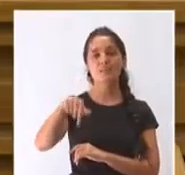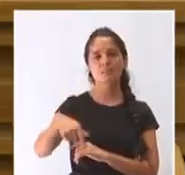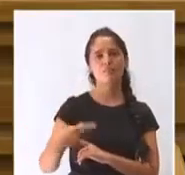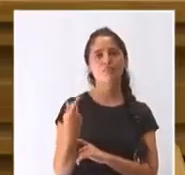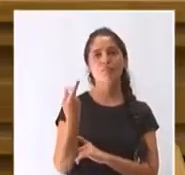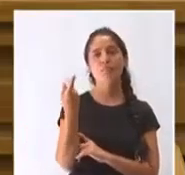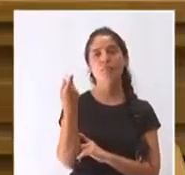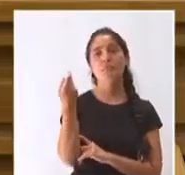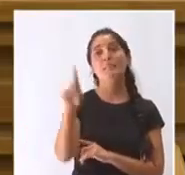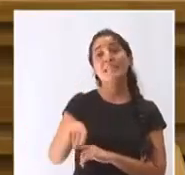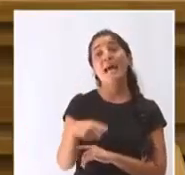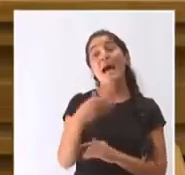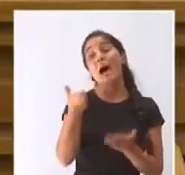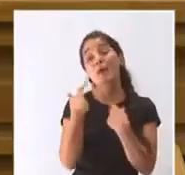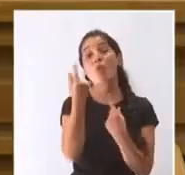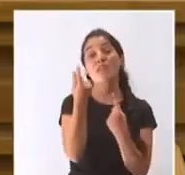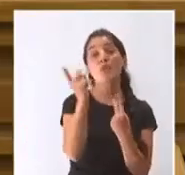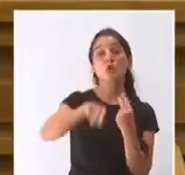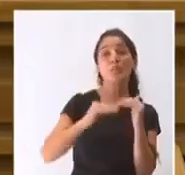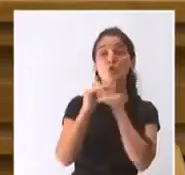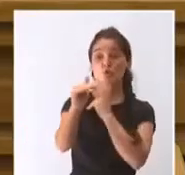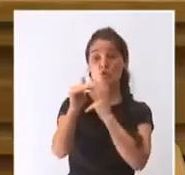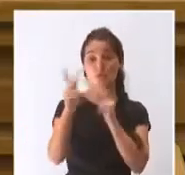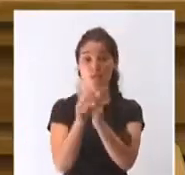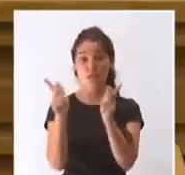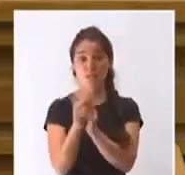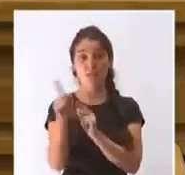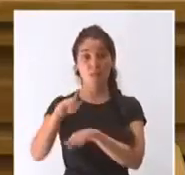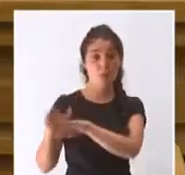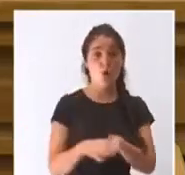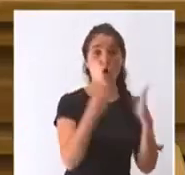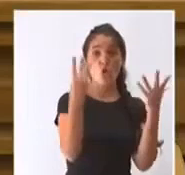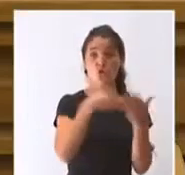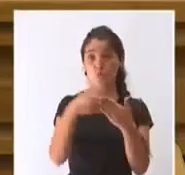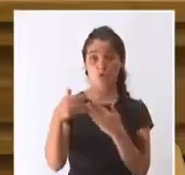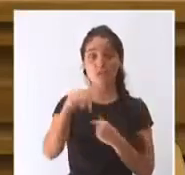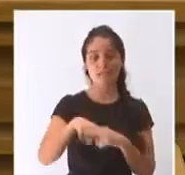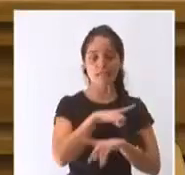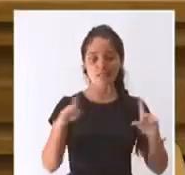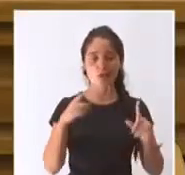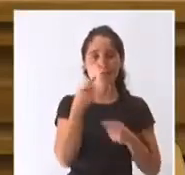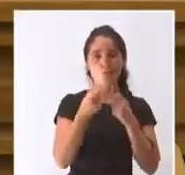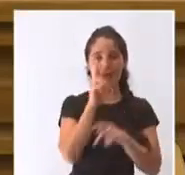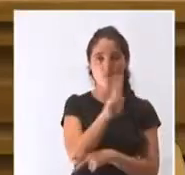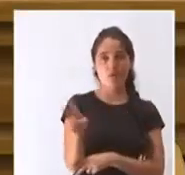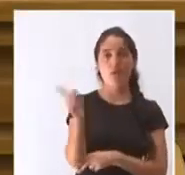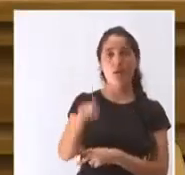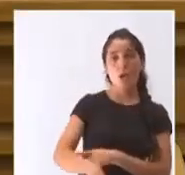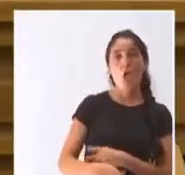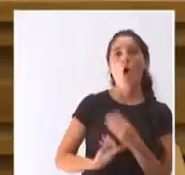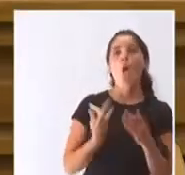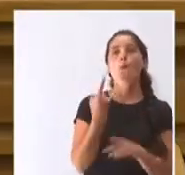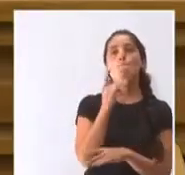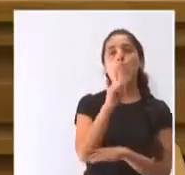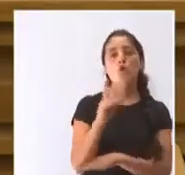social en el entorno y 8 millones que se estarán en desarrollo a lo largo de este año se verán creo que abundantemente en puertollano en relación con los planes